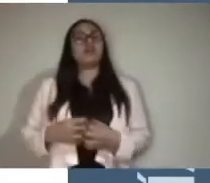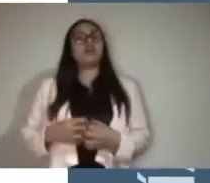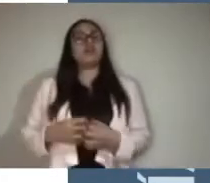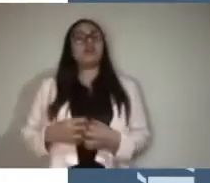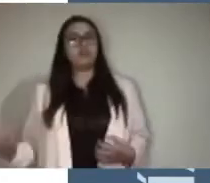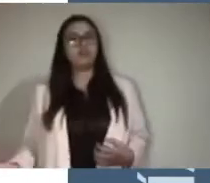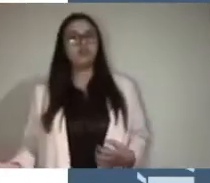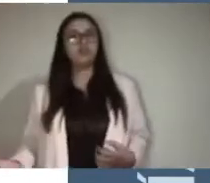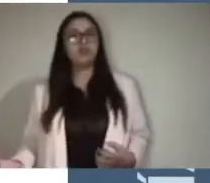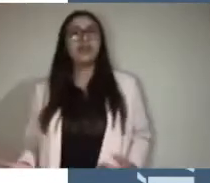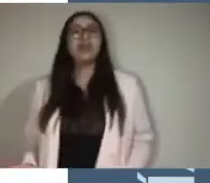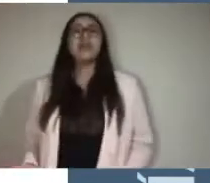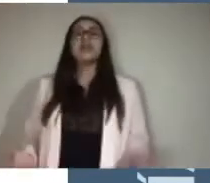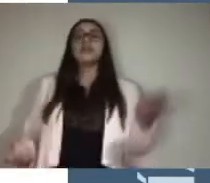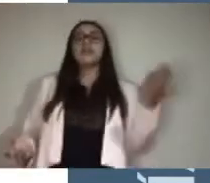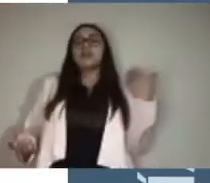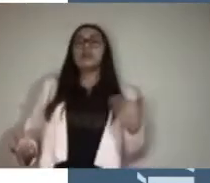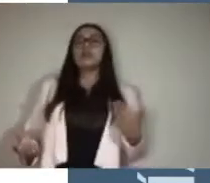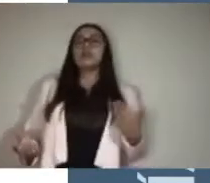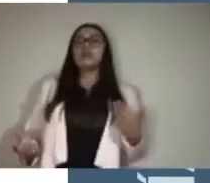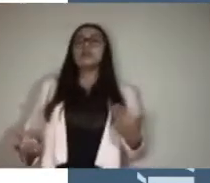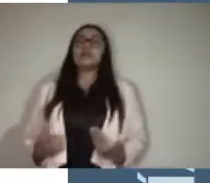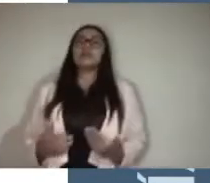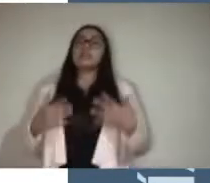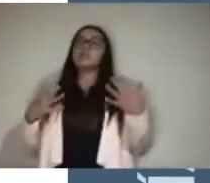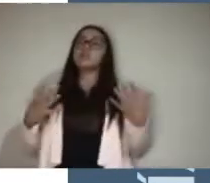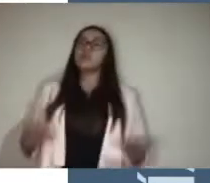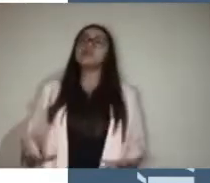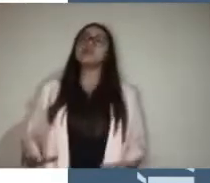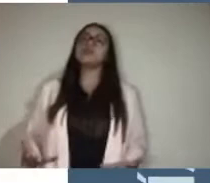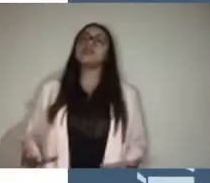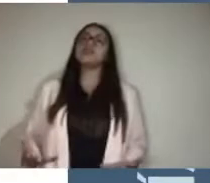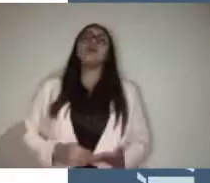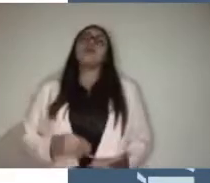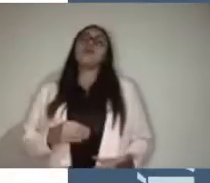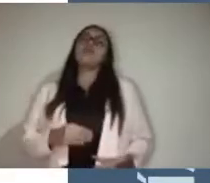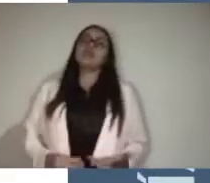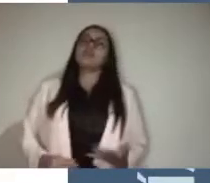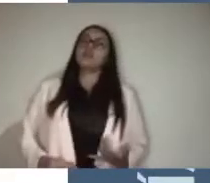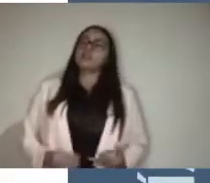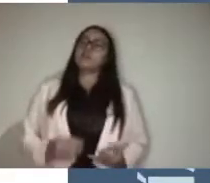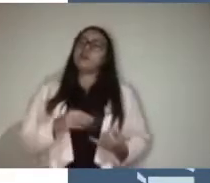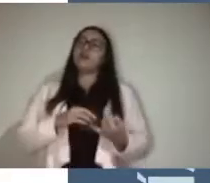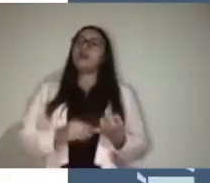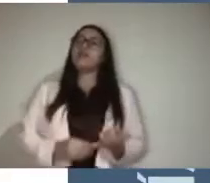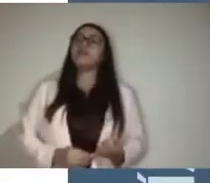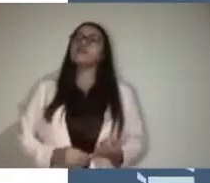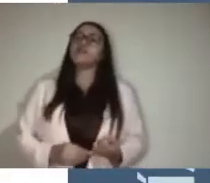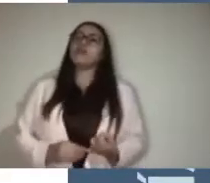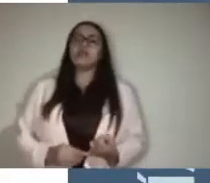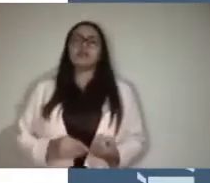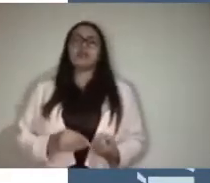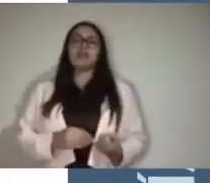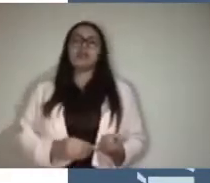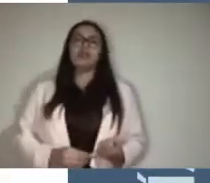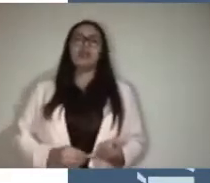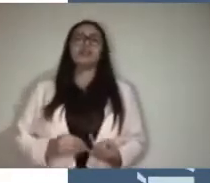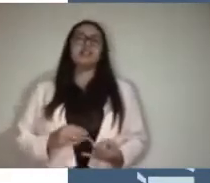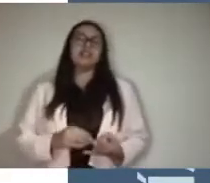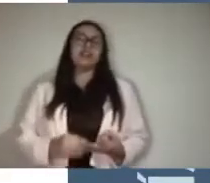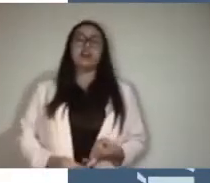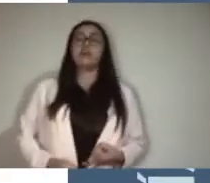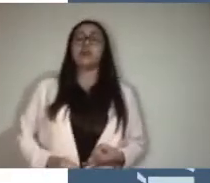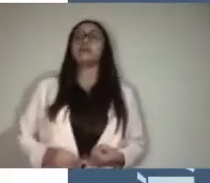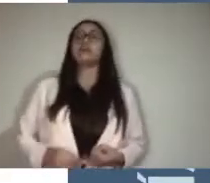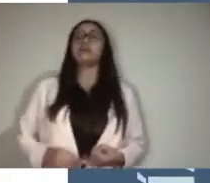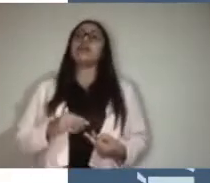un rango de 2 años. En cuanto a las variables de exposición, se establecieron los factores demográficos como el estado civil, el